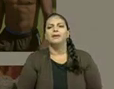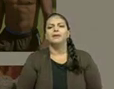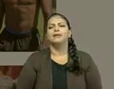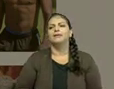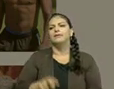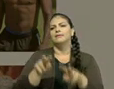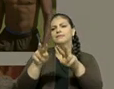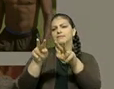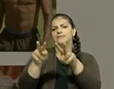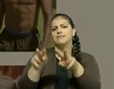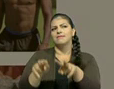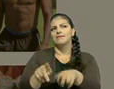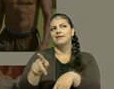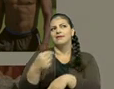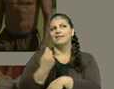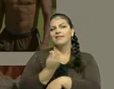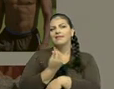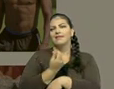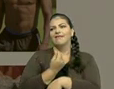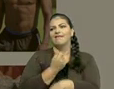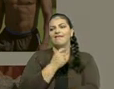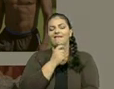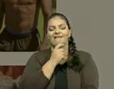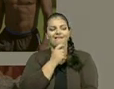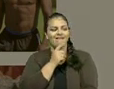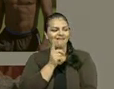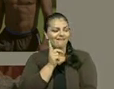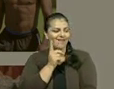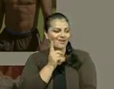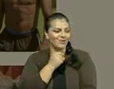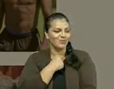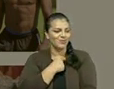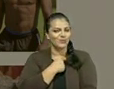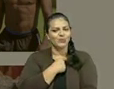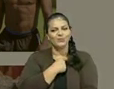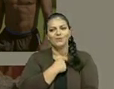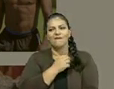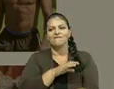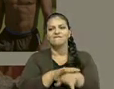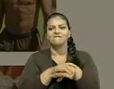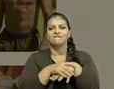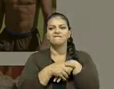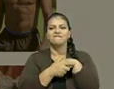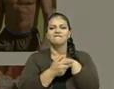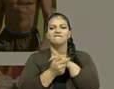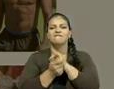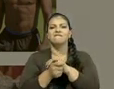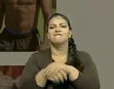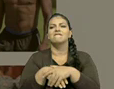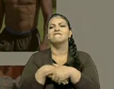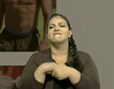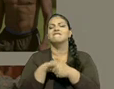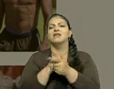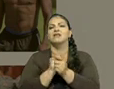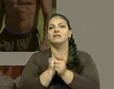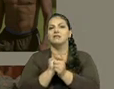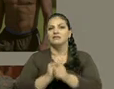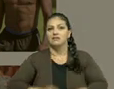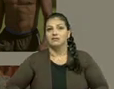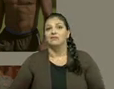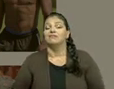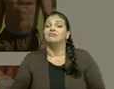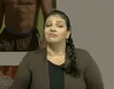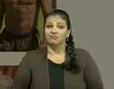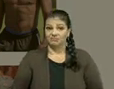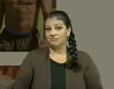sea. No somos quienes para juzgar la situación en sí, pero sí yo voy a decir que la acción que hizo esta señora,